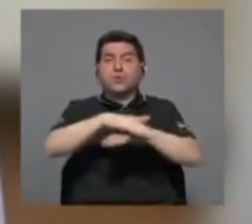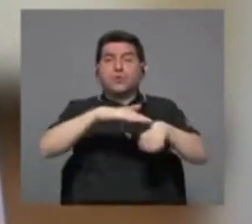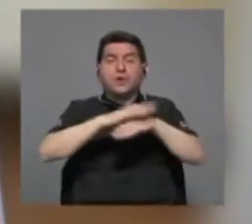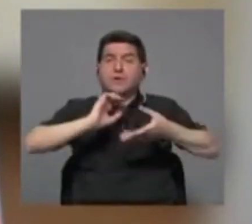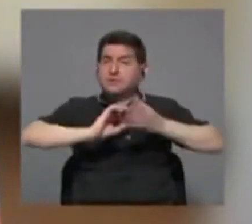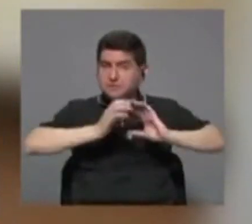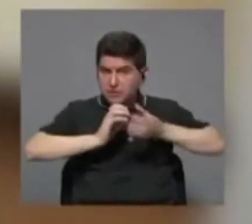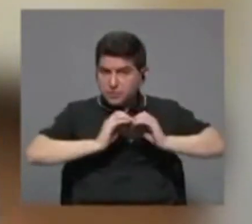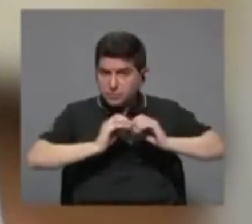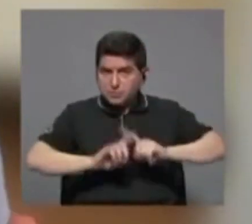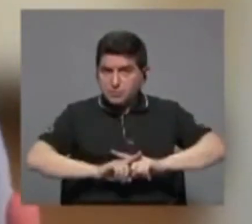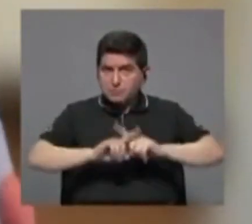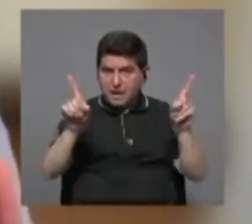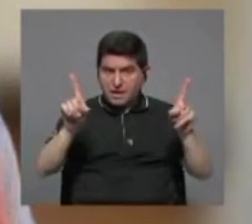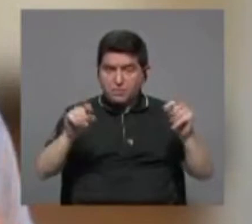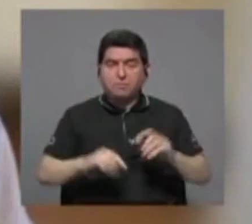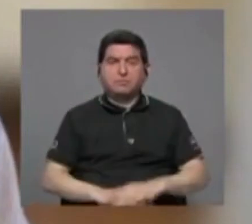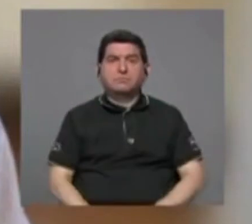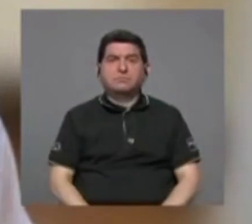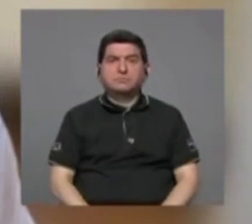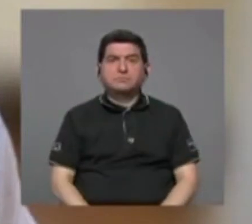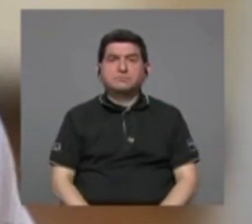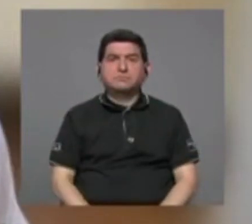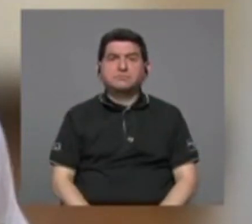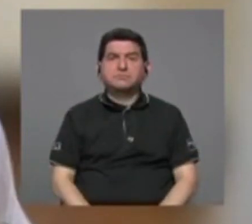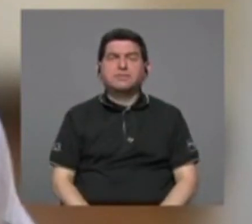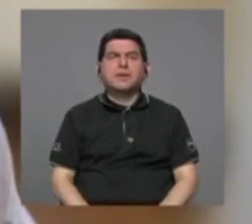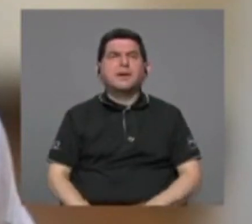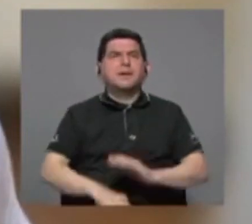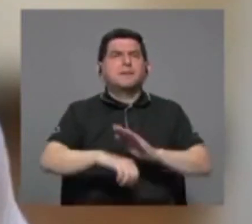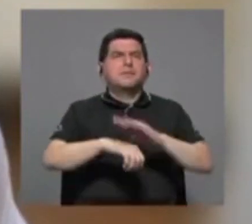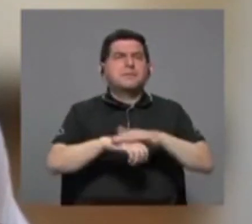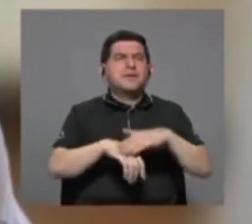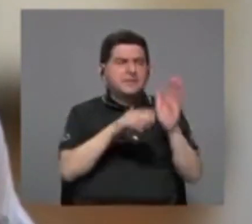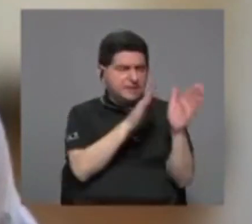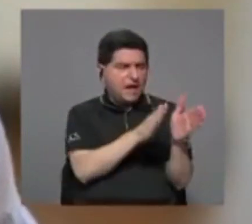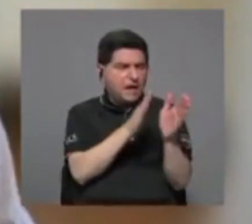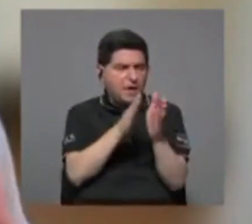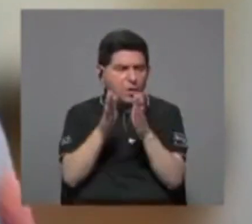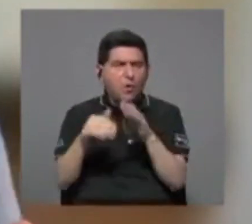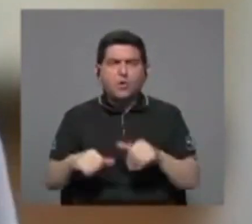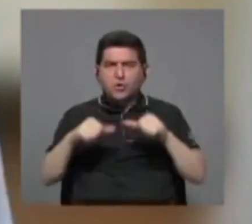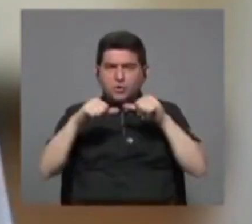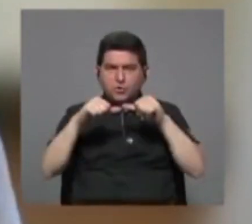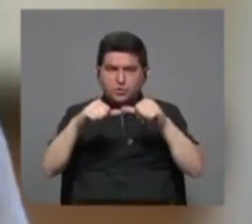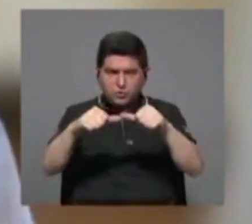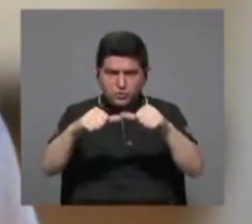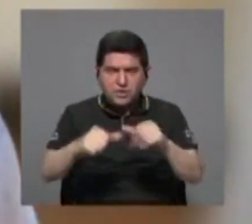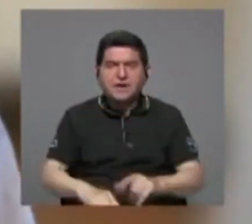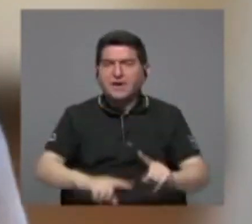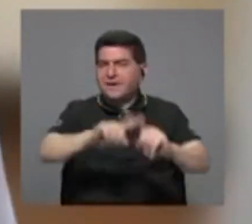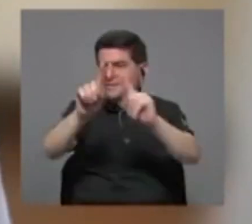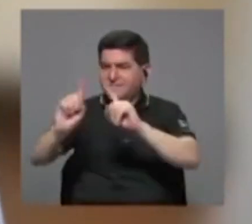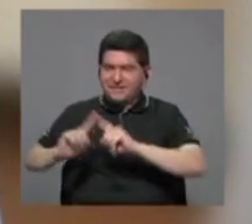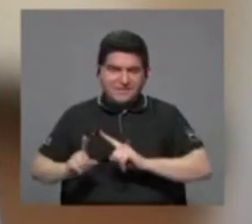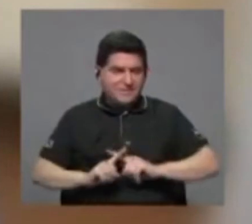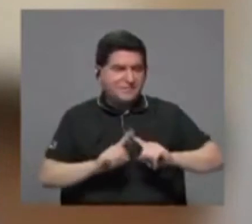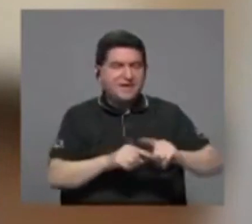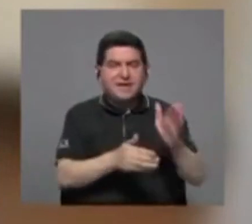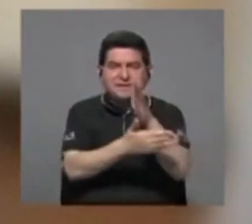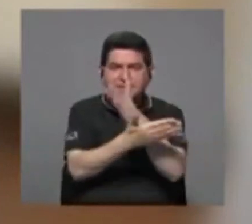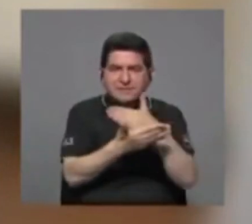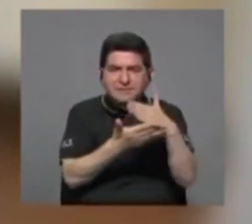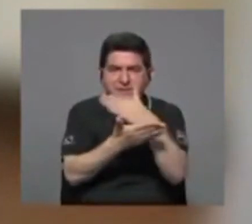datos, pero que dé un orden, una secuencia, una hilación a las distintas piezas